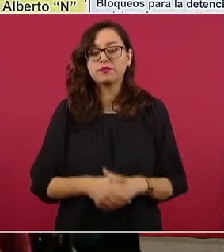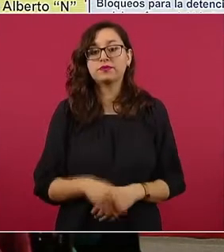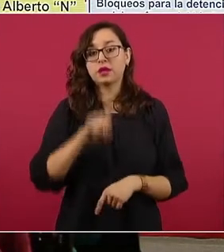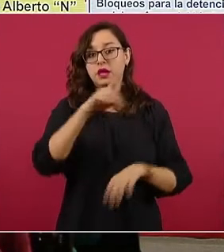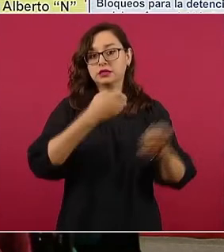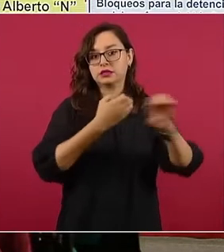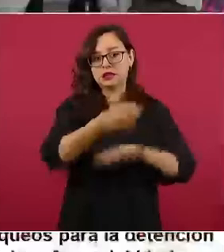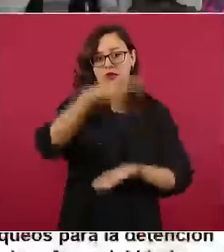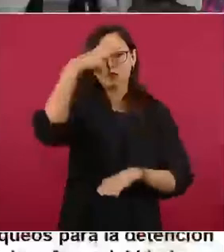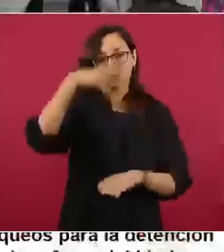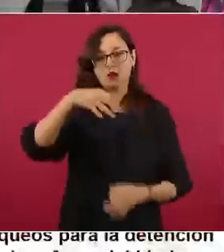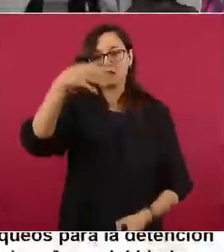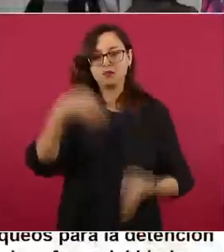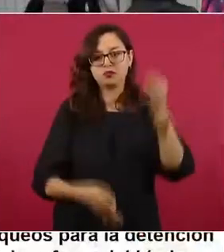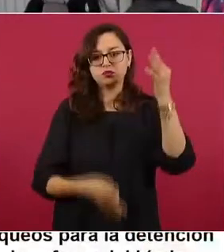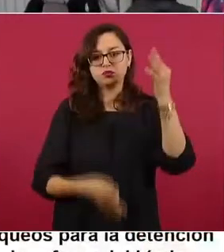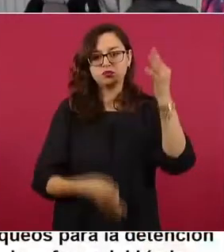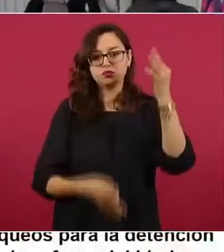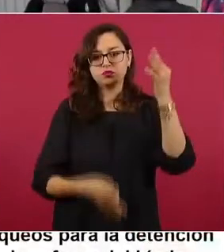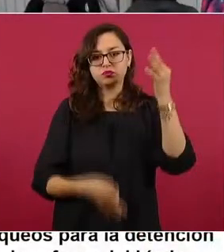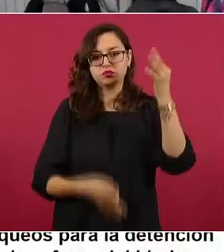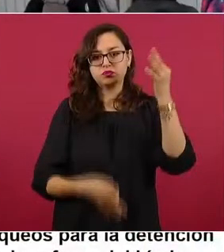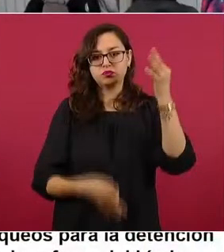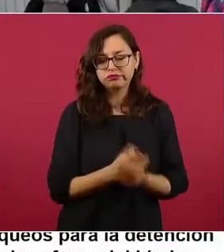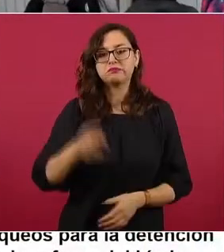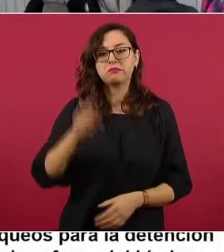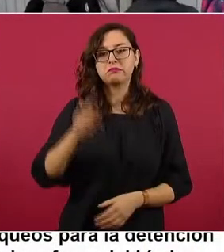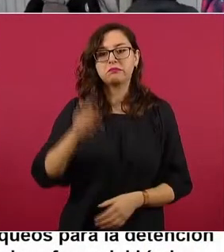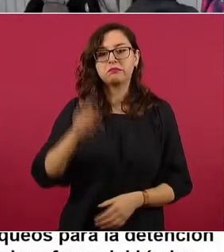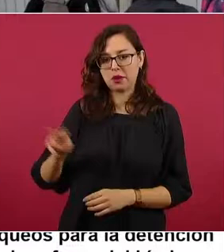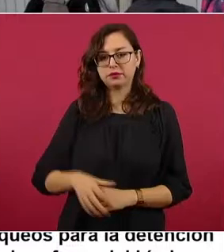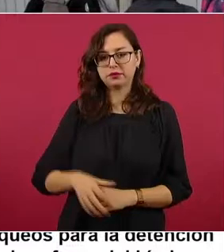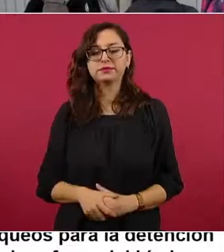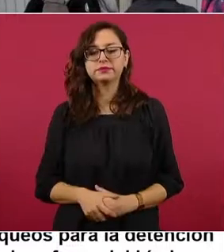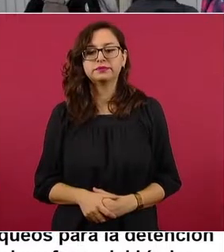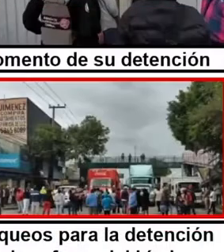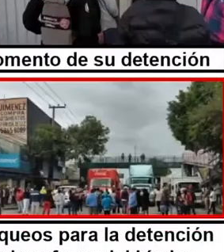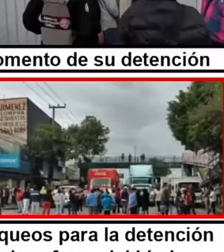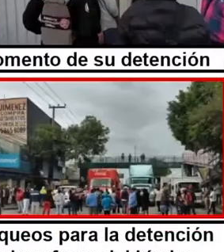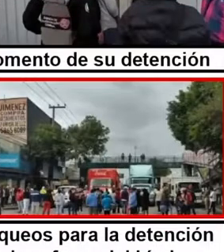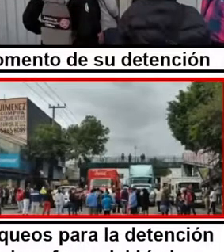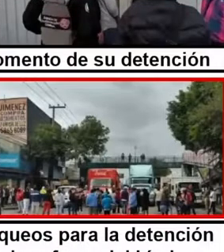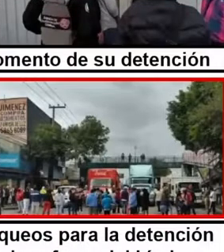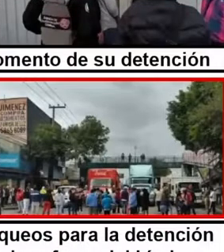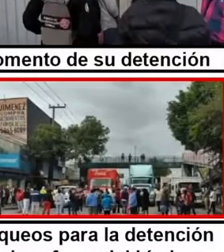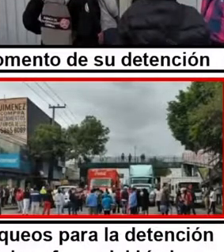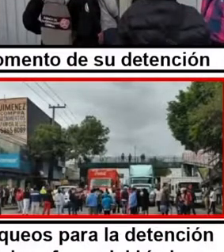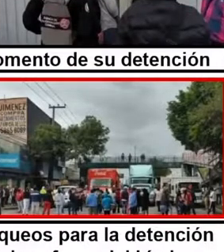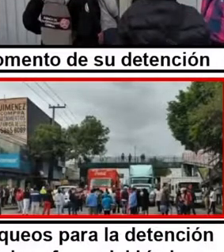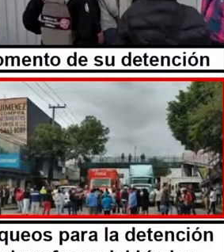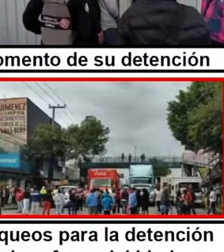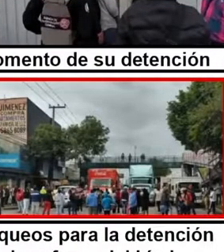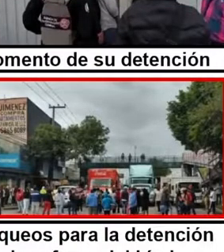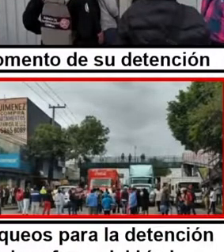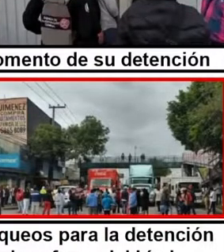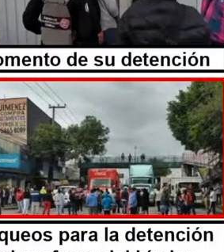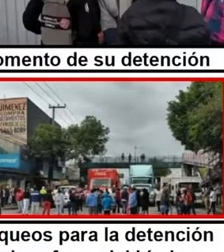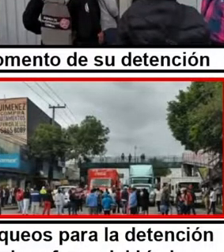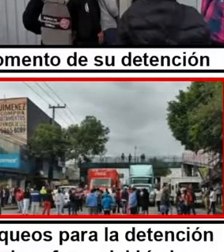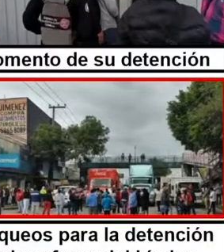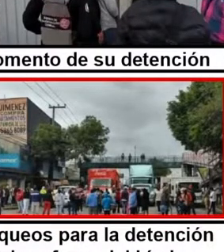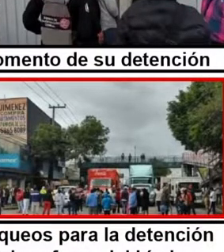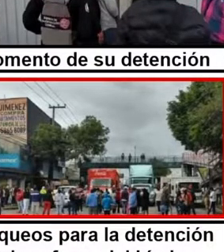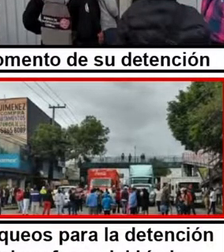de México pudo integrar una carpeta de investigación, se judicializó, se le detuvo y ya está vinculado